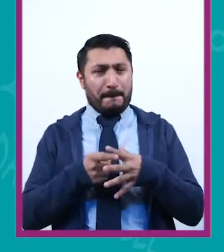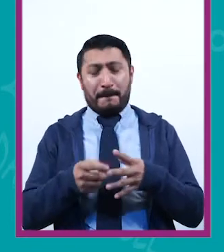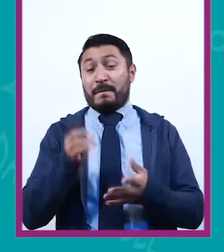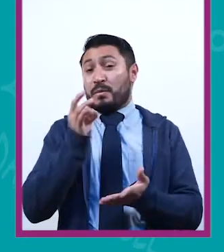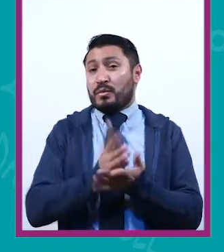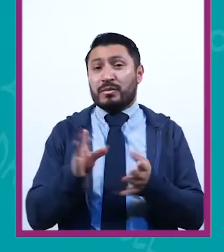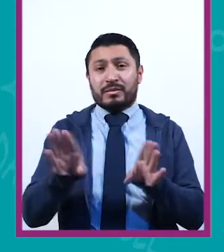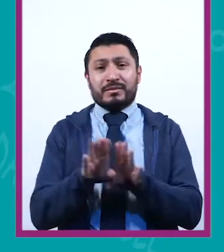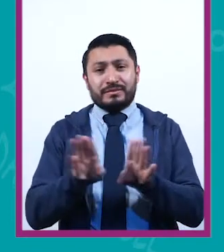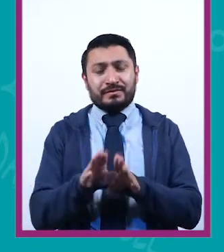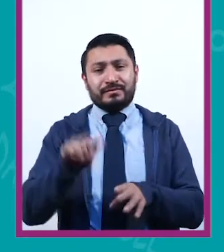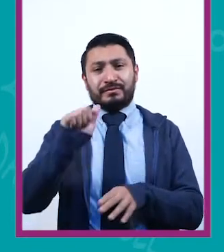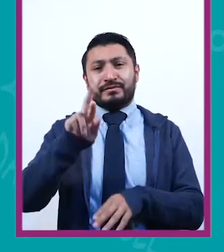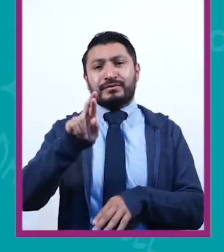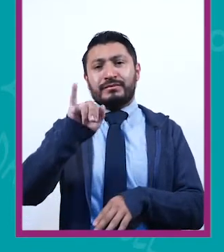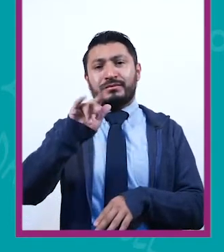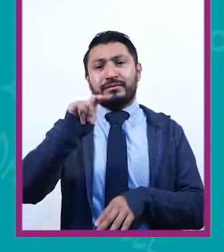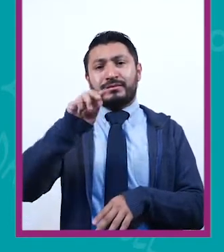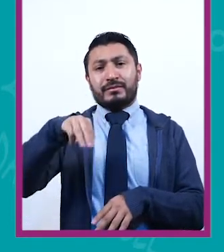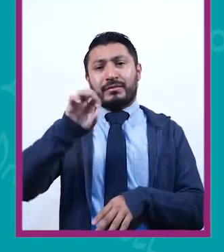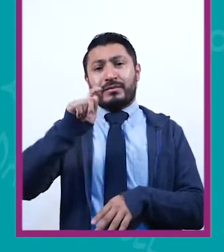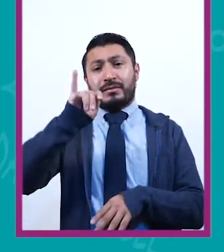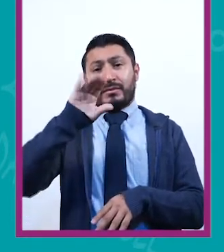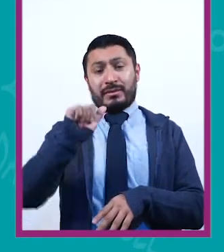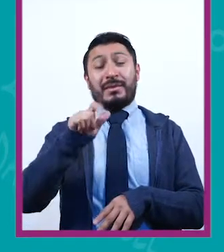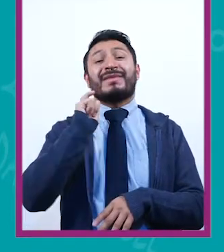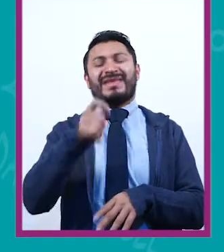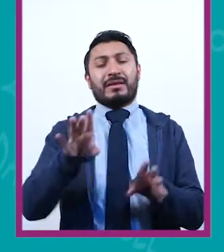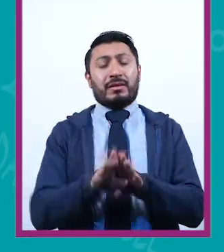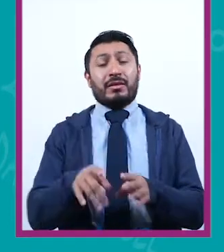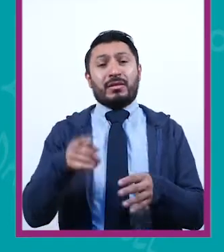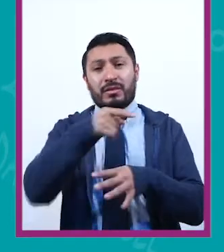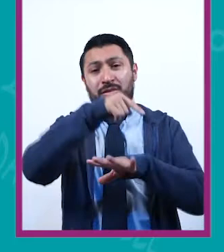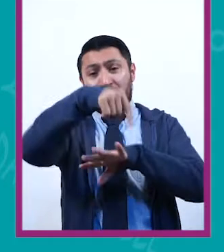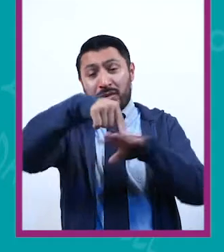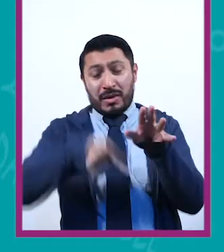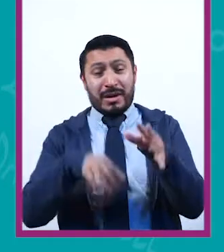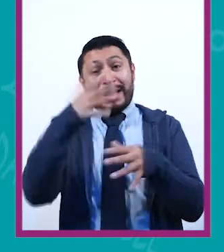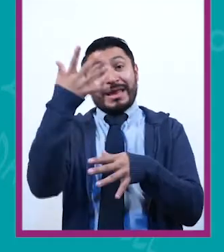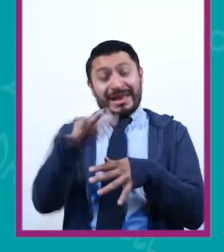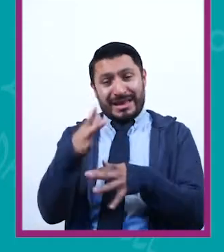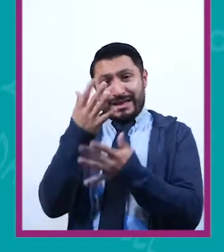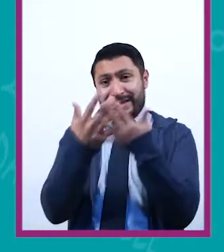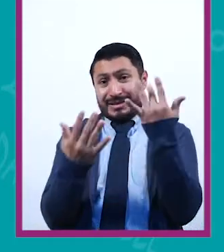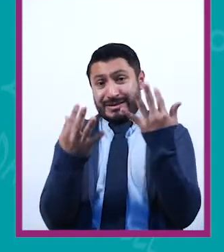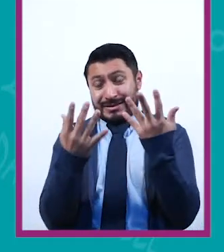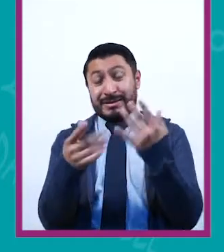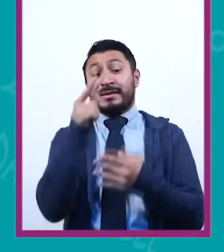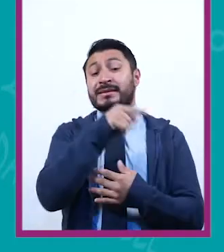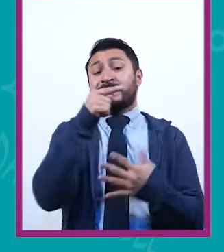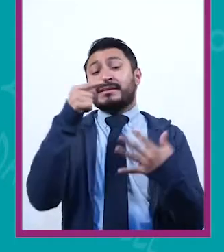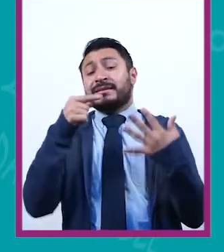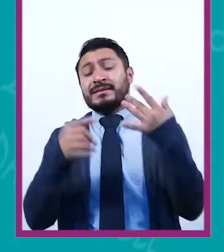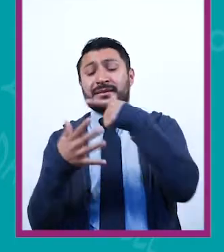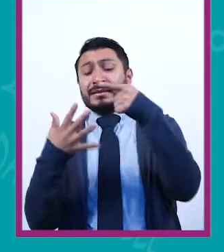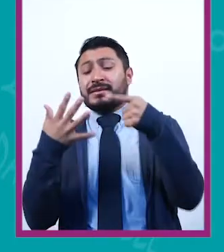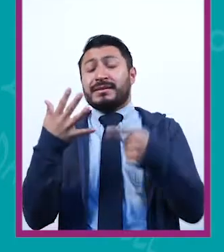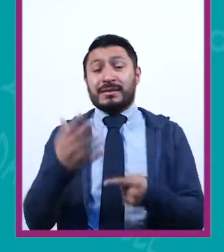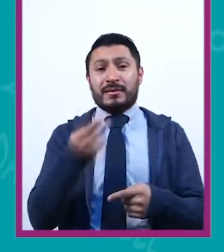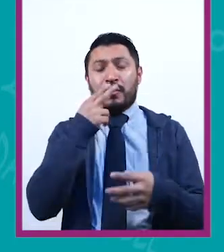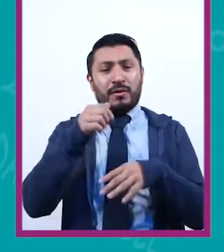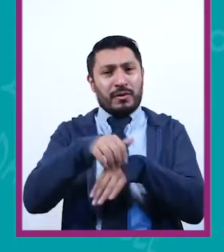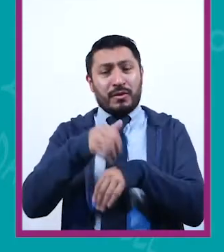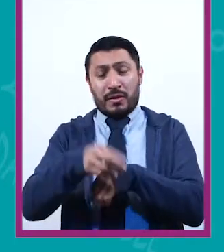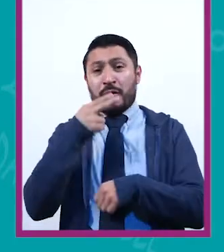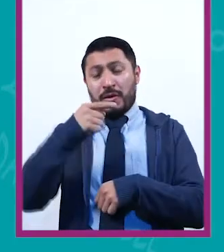las matemáticas solo como aritmética. Esto significa que a partir de contar con los 10 dedos de sus manos, hicieron números que